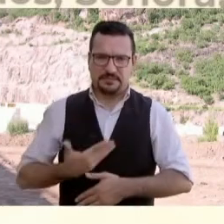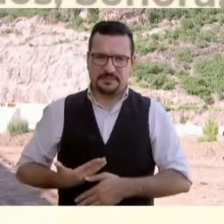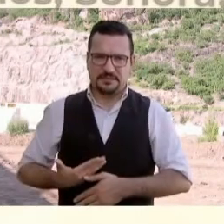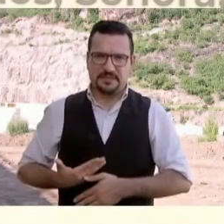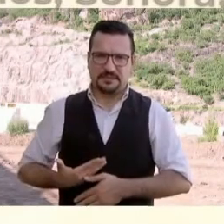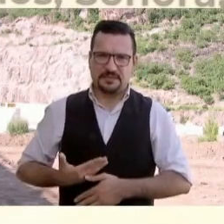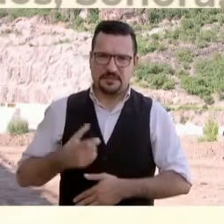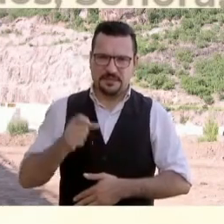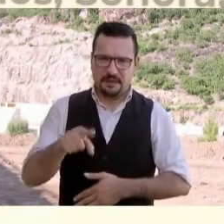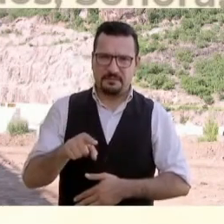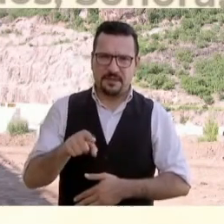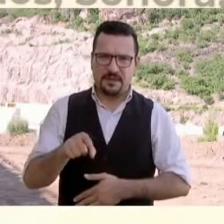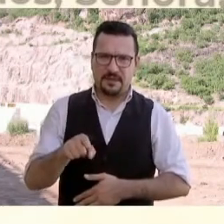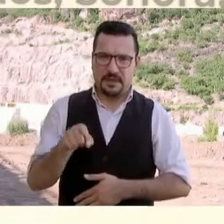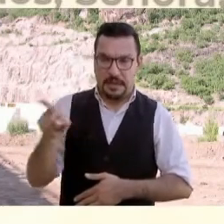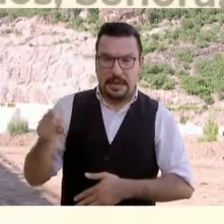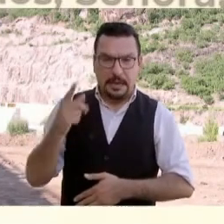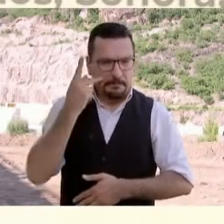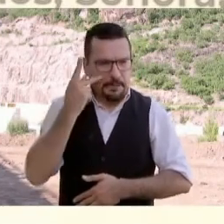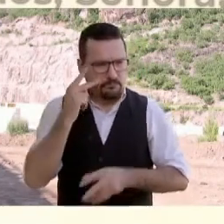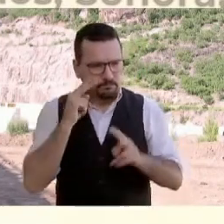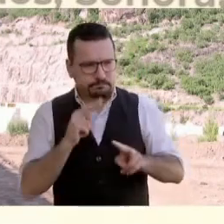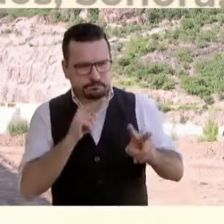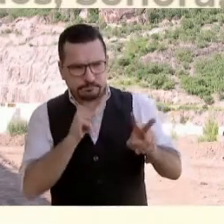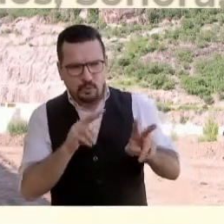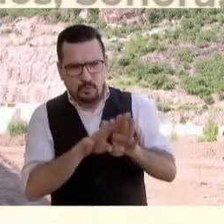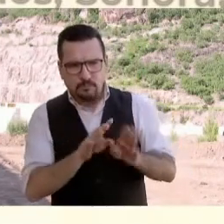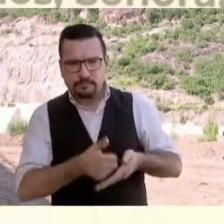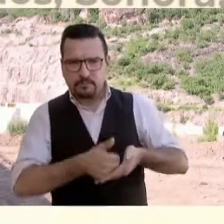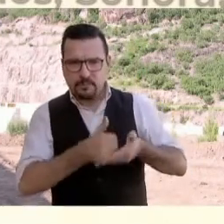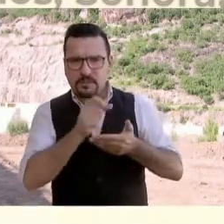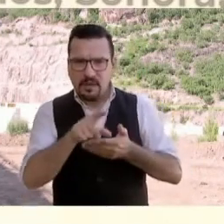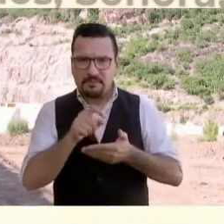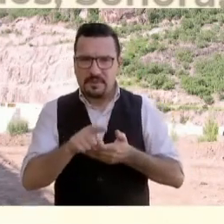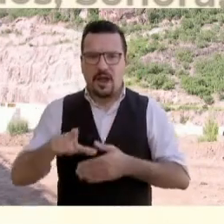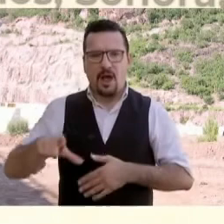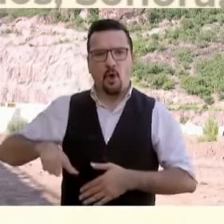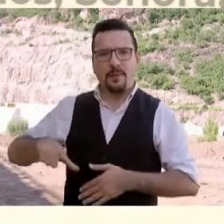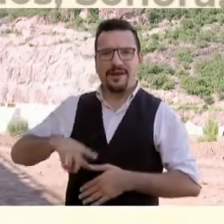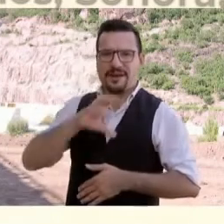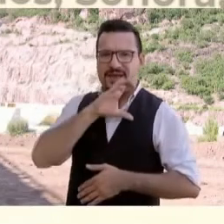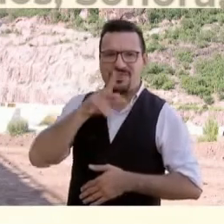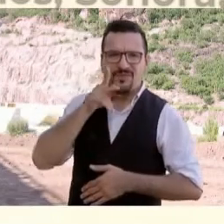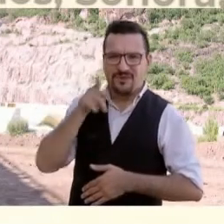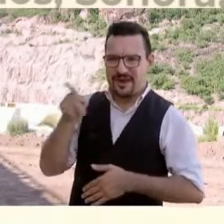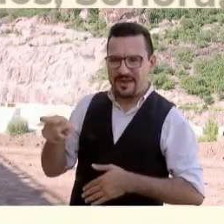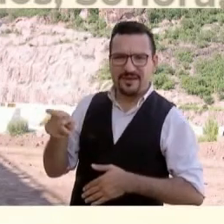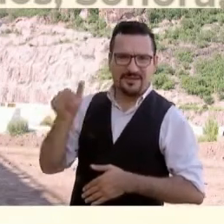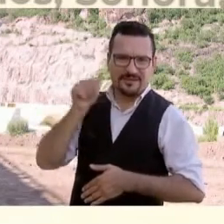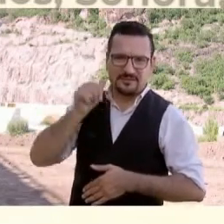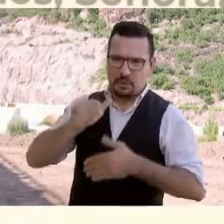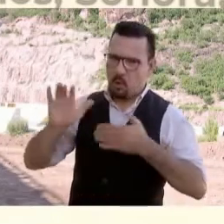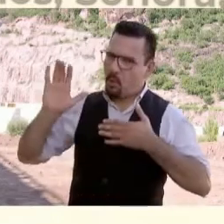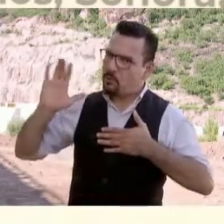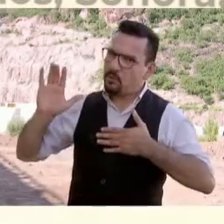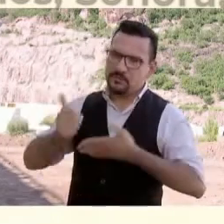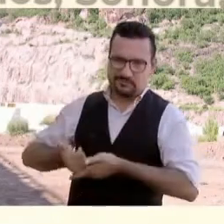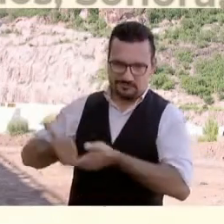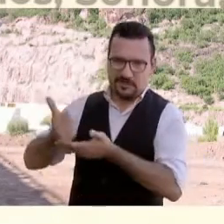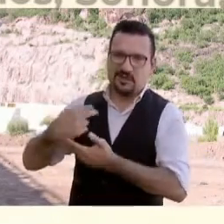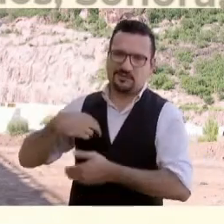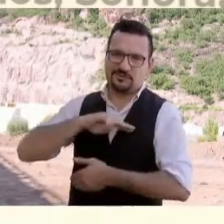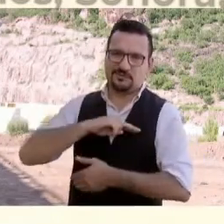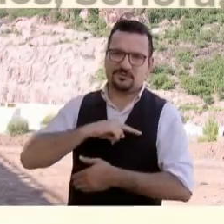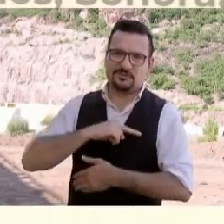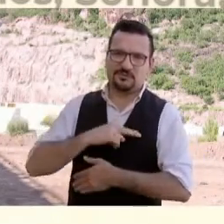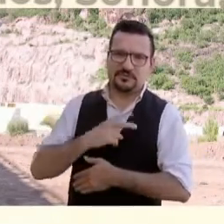también para que esté muy al pendiente y también le voy a pedir es la gobernadora también que cumpla con sus compromisos y que sea